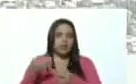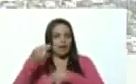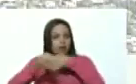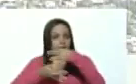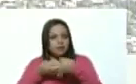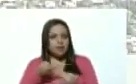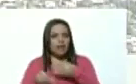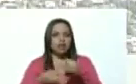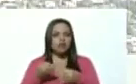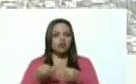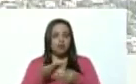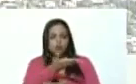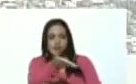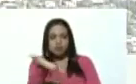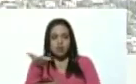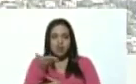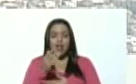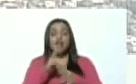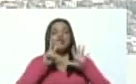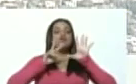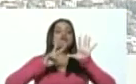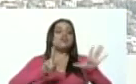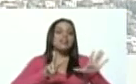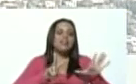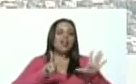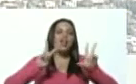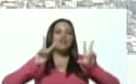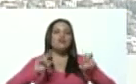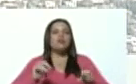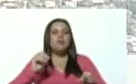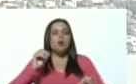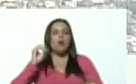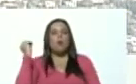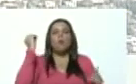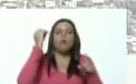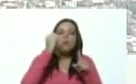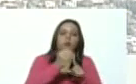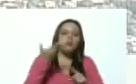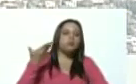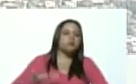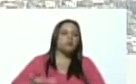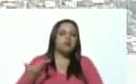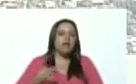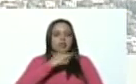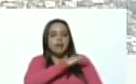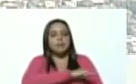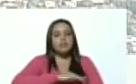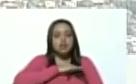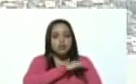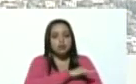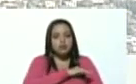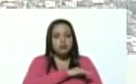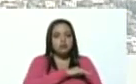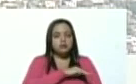explicándole a ustedes los 7 nuevos vértices de la Gran Misión